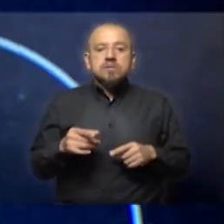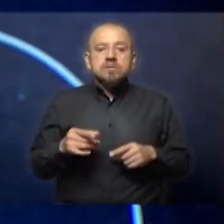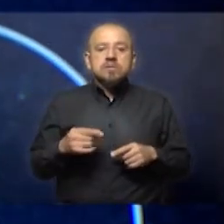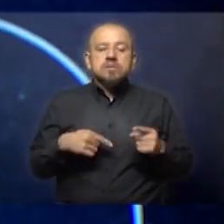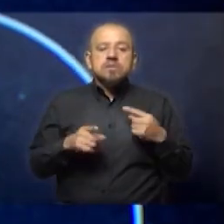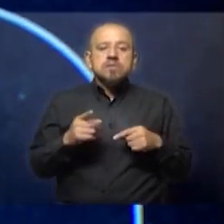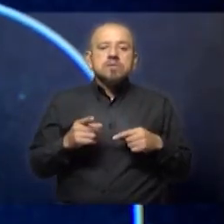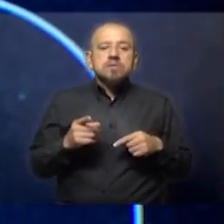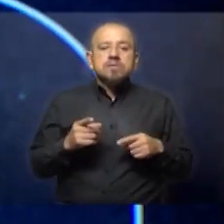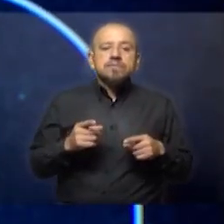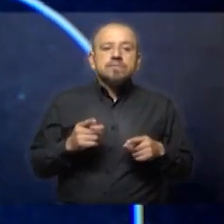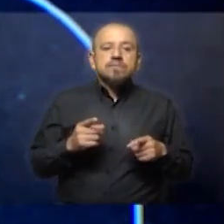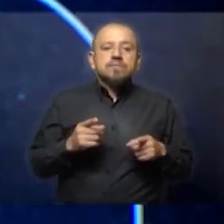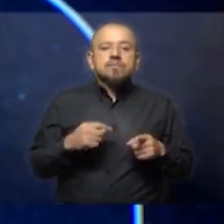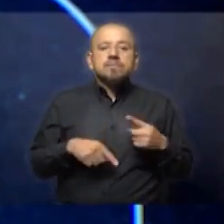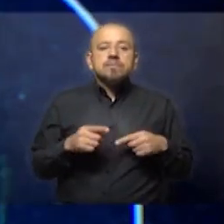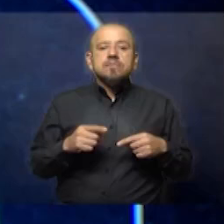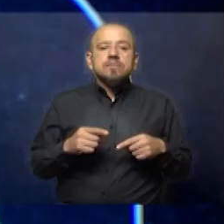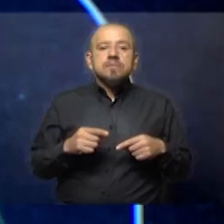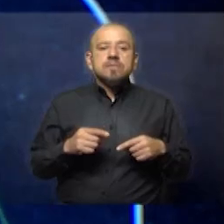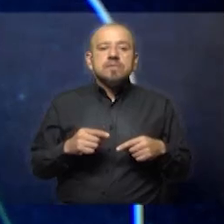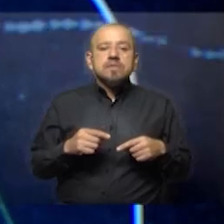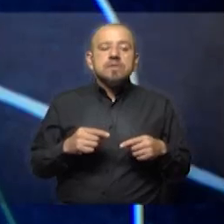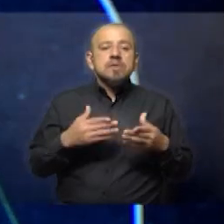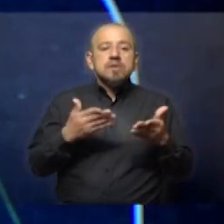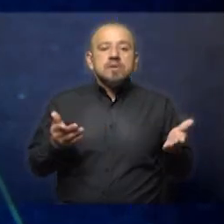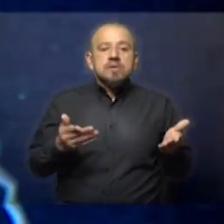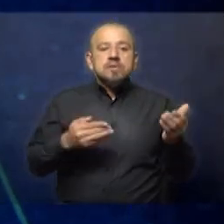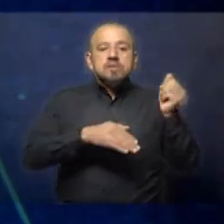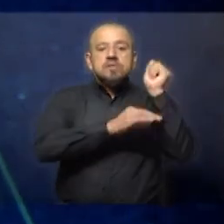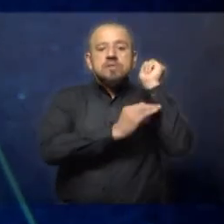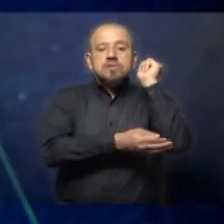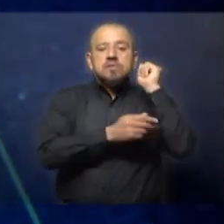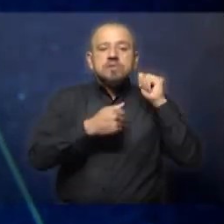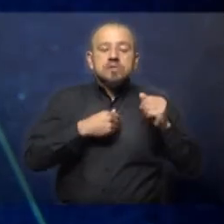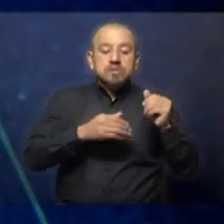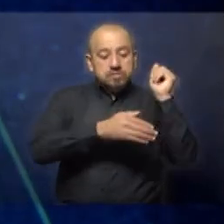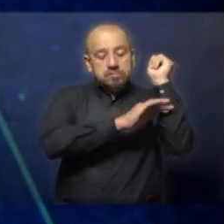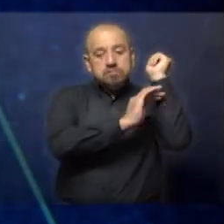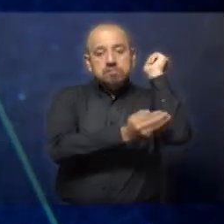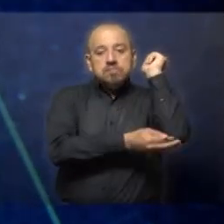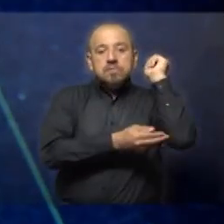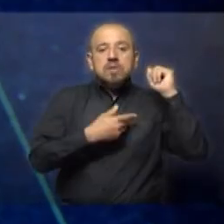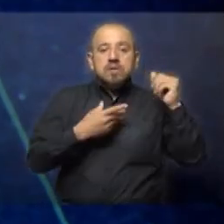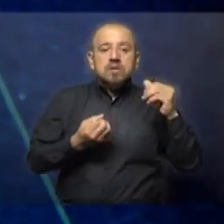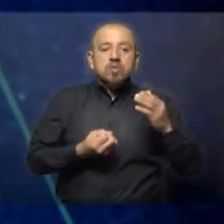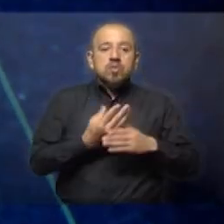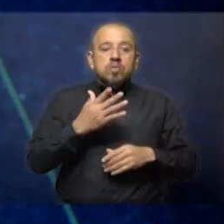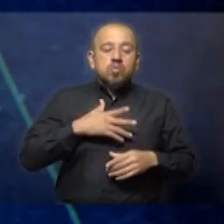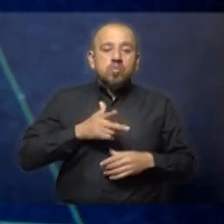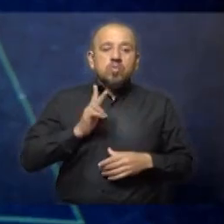las mujeres cargamos con en la reproducción de la especie con la gestación de la nueva vida y